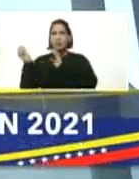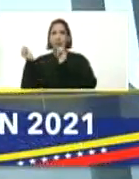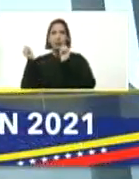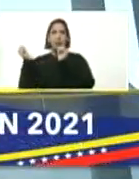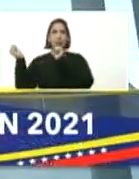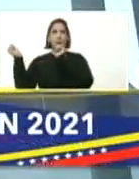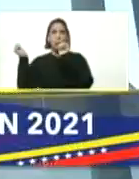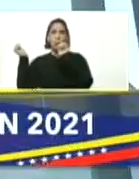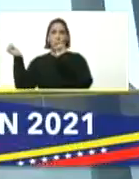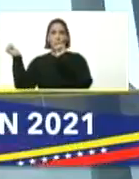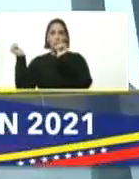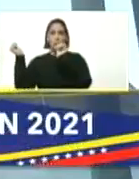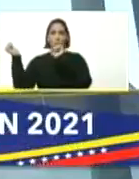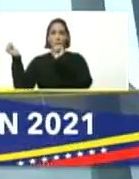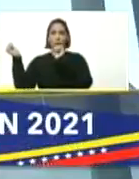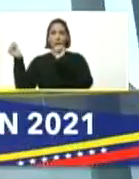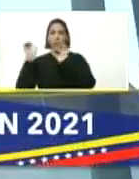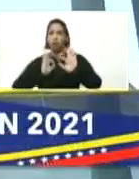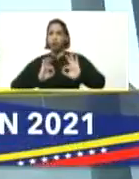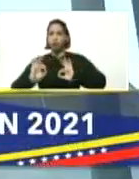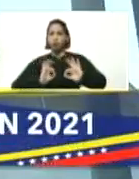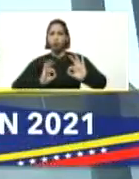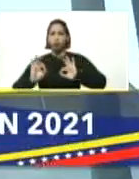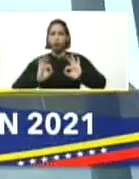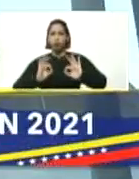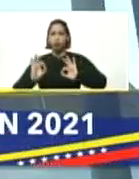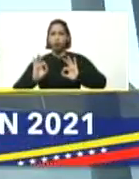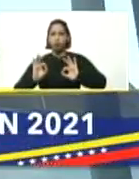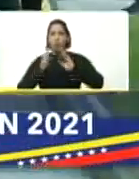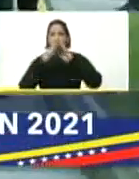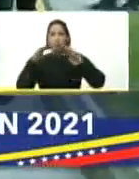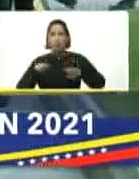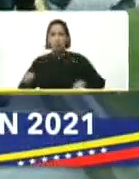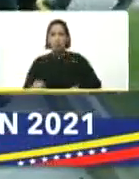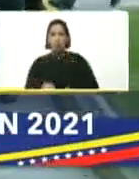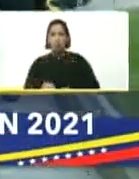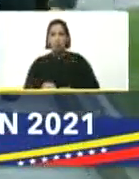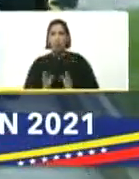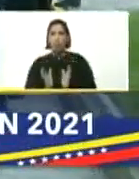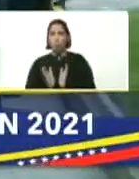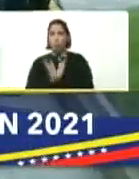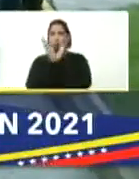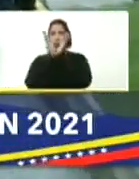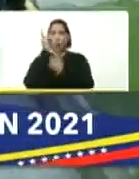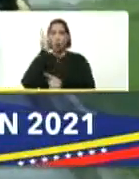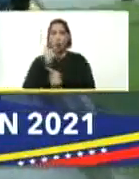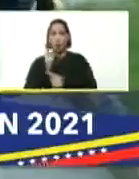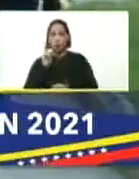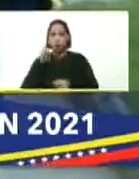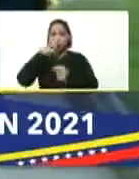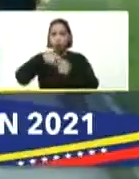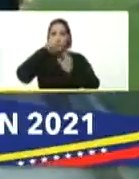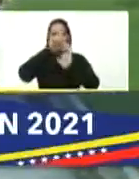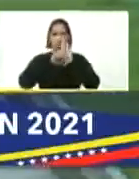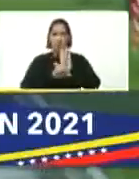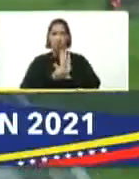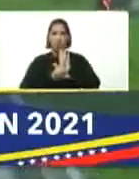preparándose para diciembre, cuando la UNESCO debe aprobar la inclusión en la lista del patrimonio mundial